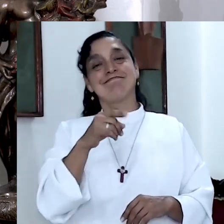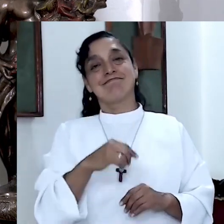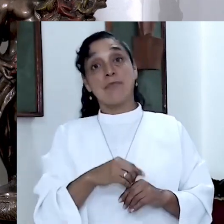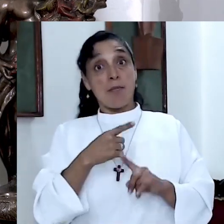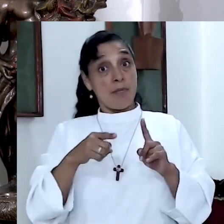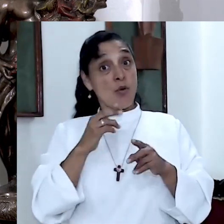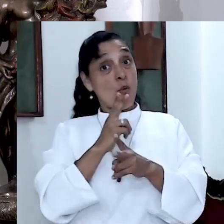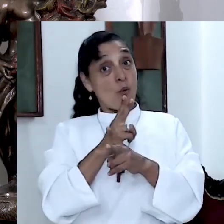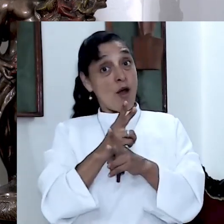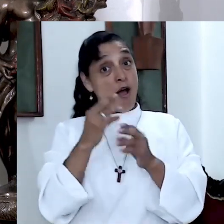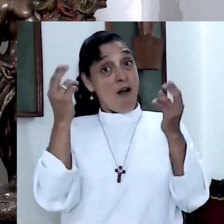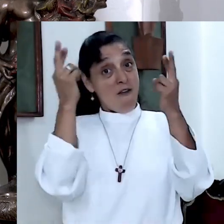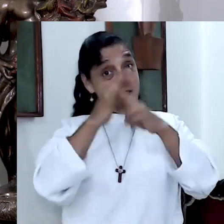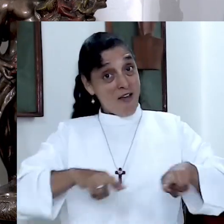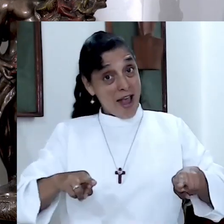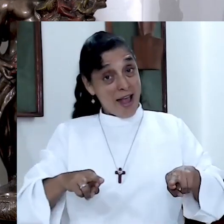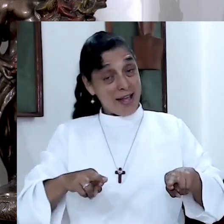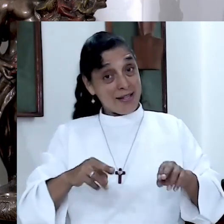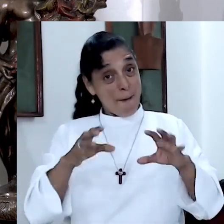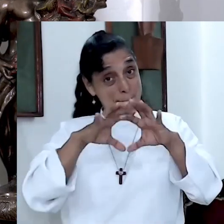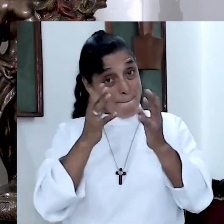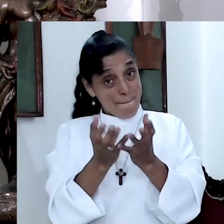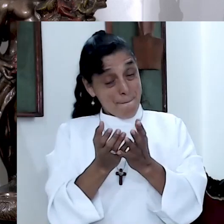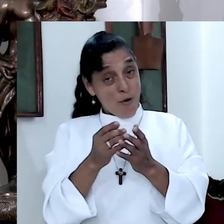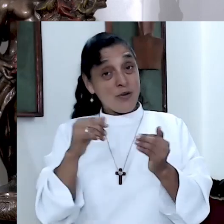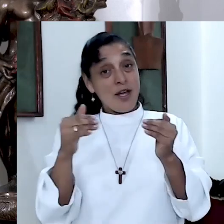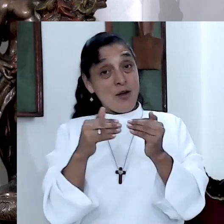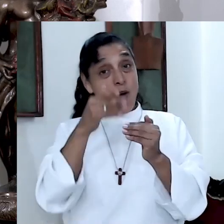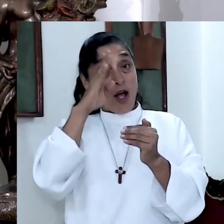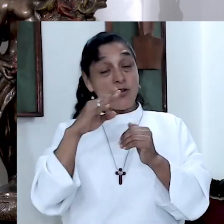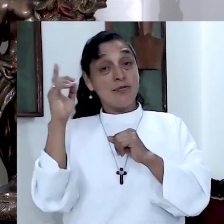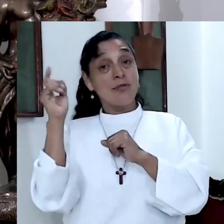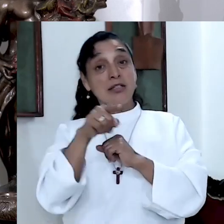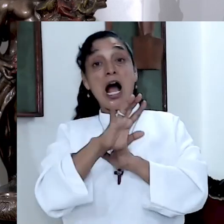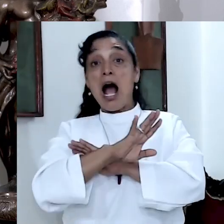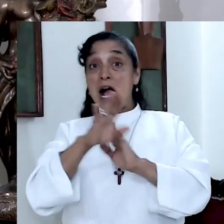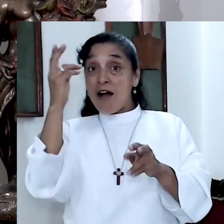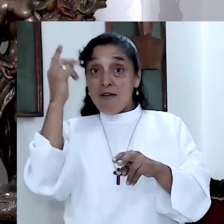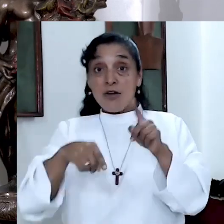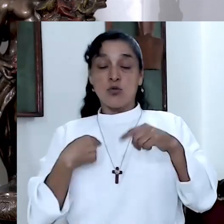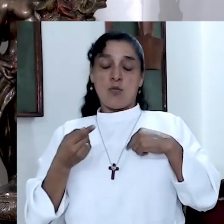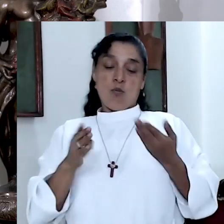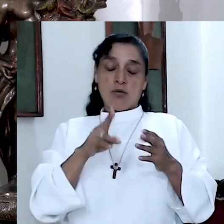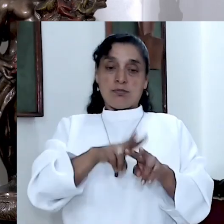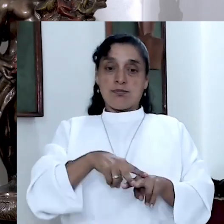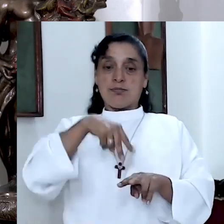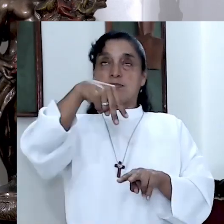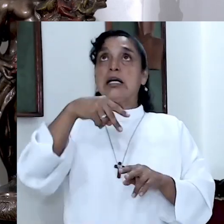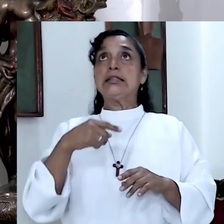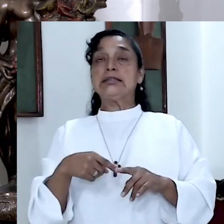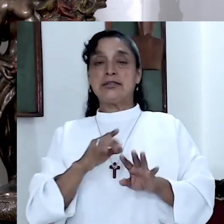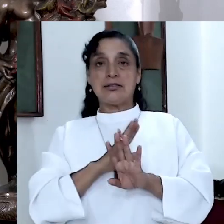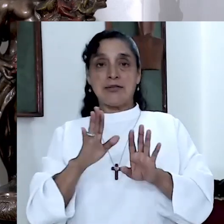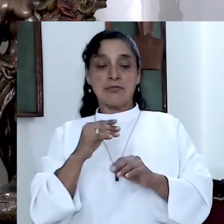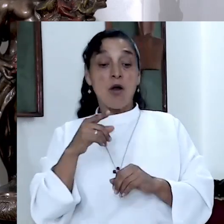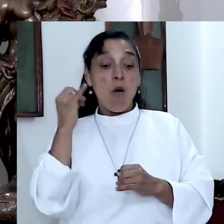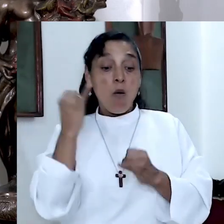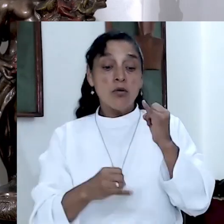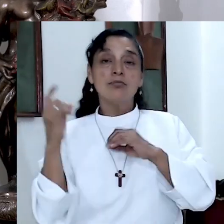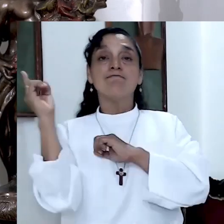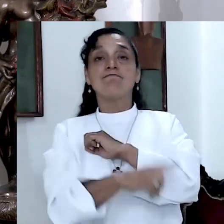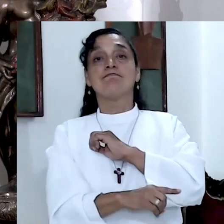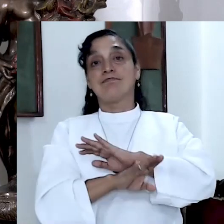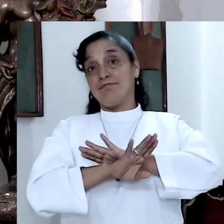cosecha, ahí cada uno tendrá que responder por aquello que ha hecho o ha dejado de hacer. Por eso la invitación entonces, en